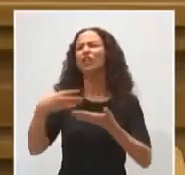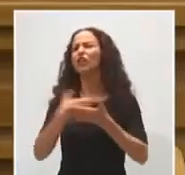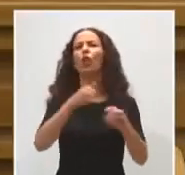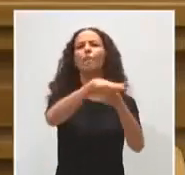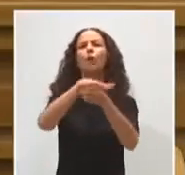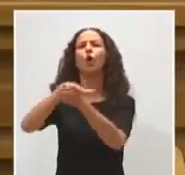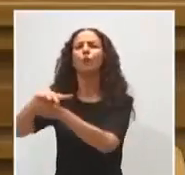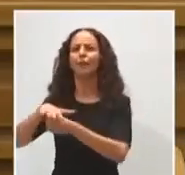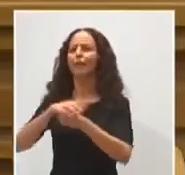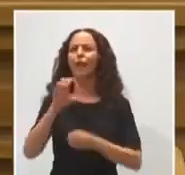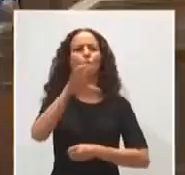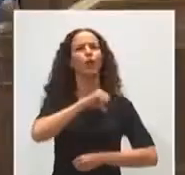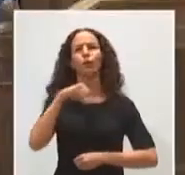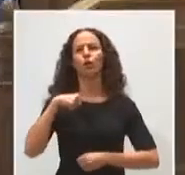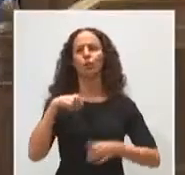comunidad autónoma